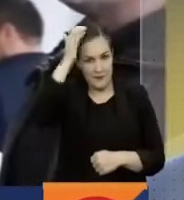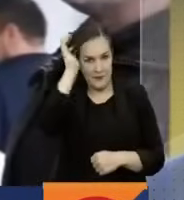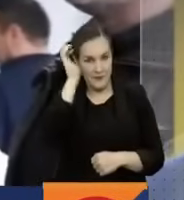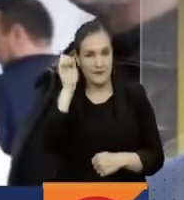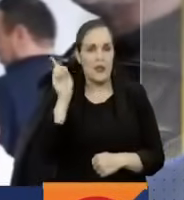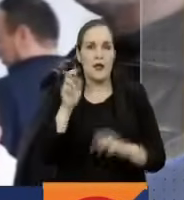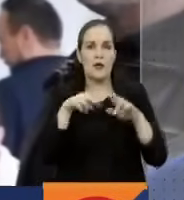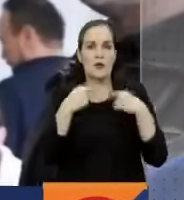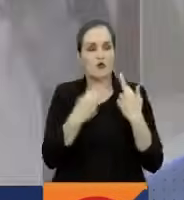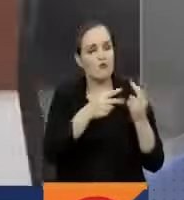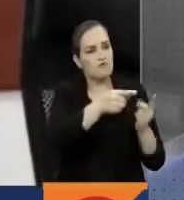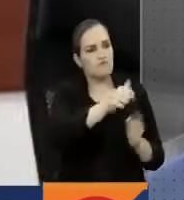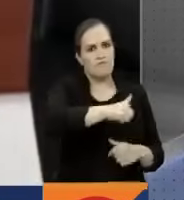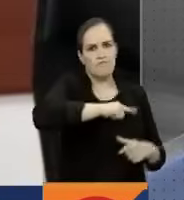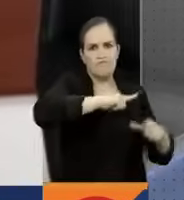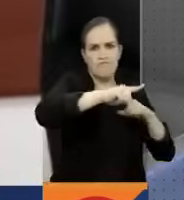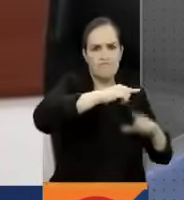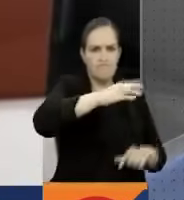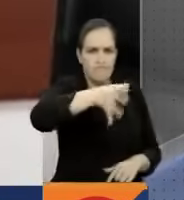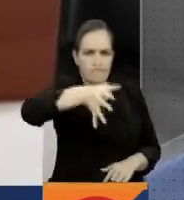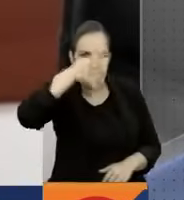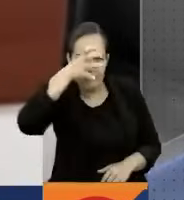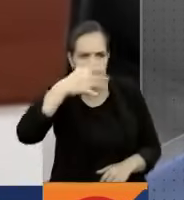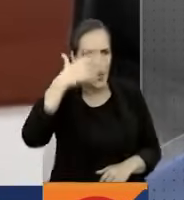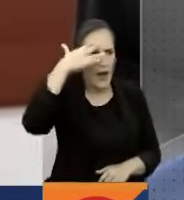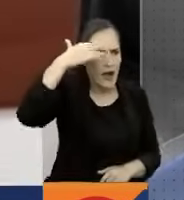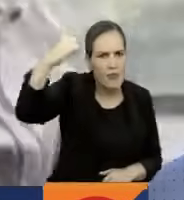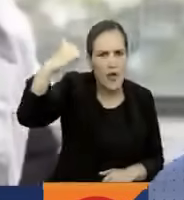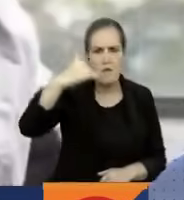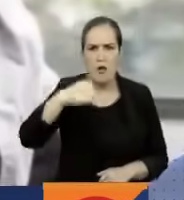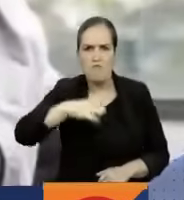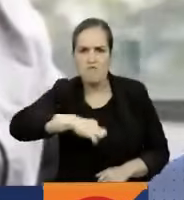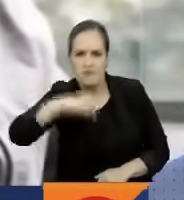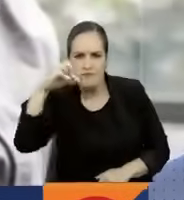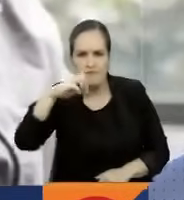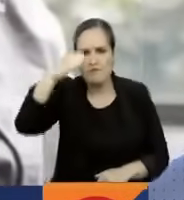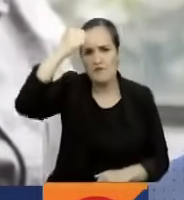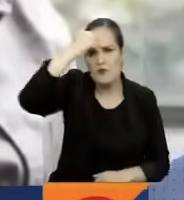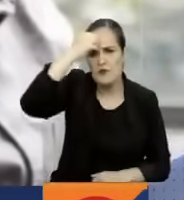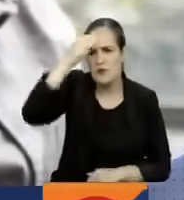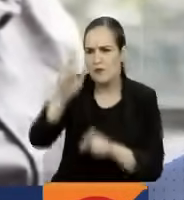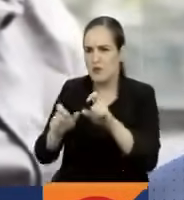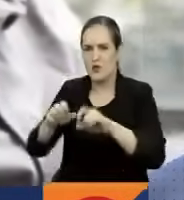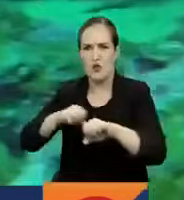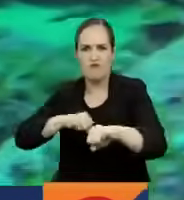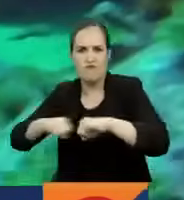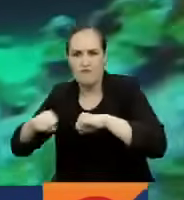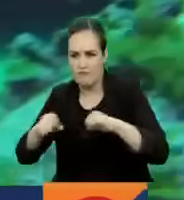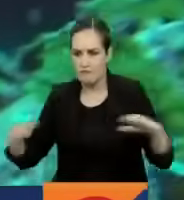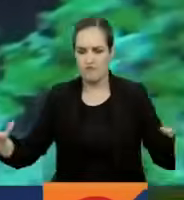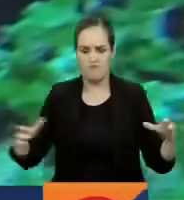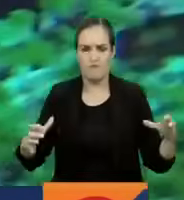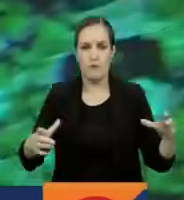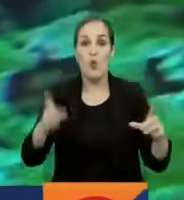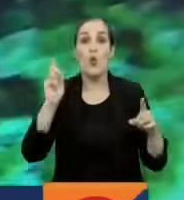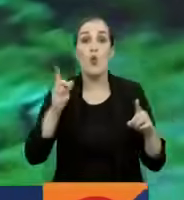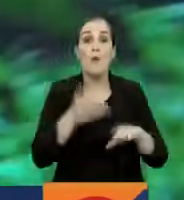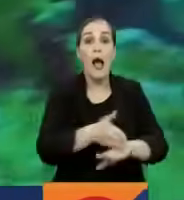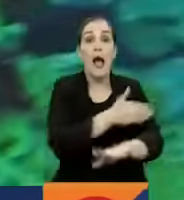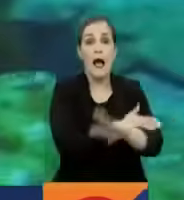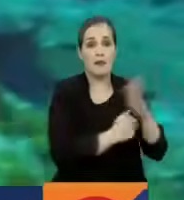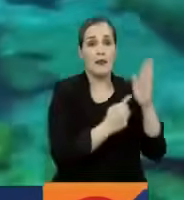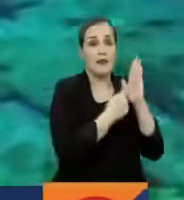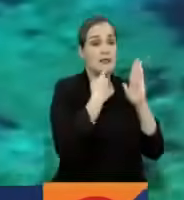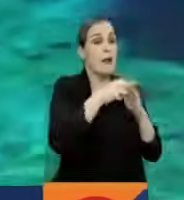académicos activistas y ciudadanos que manifestaron su preocupación por una resolución que echó para atrás el gobierno que permite de nuevo la